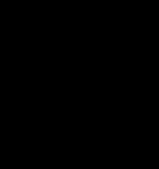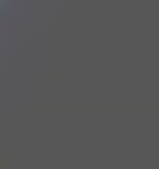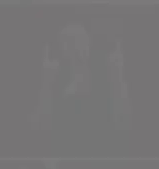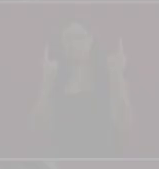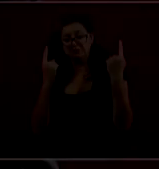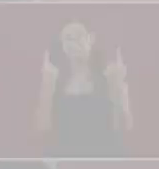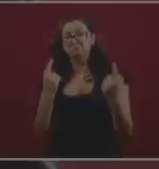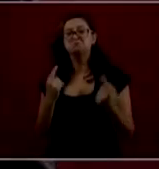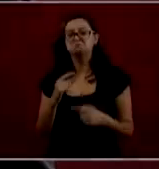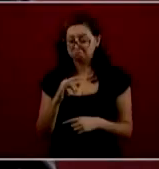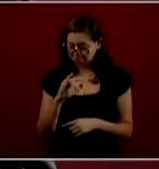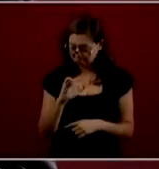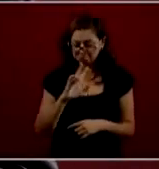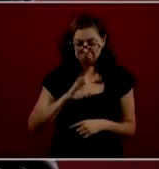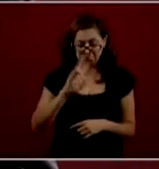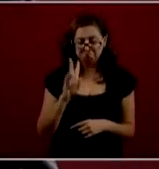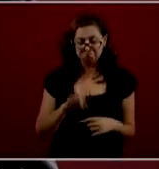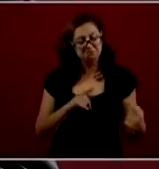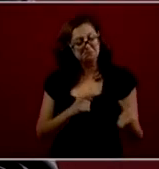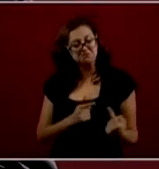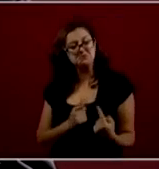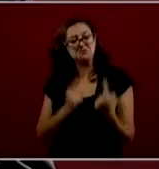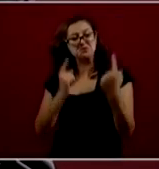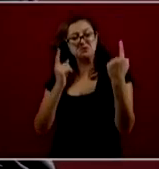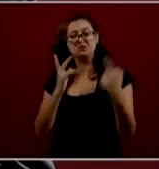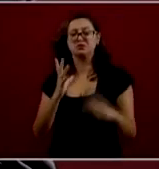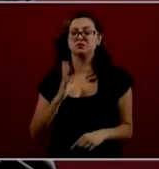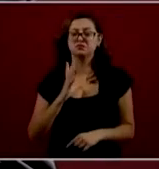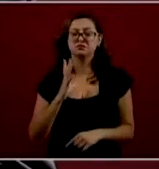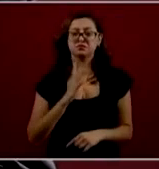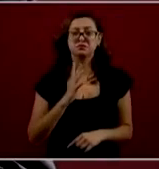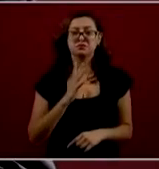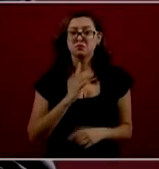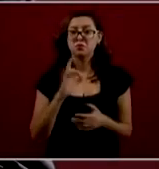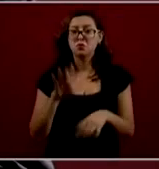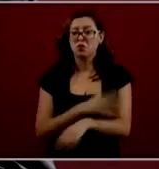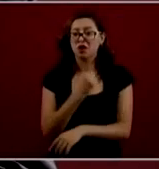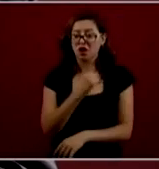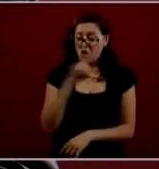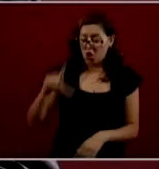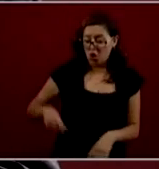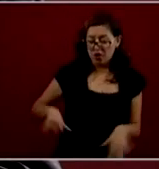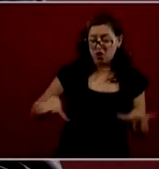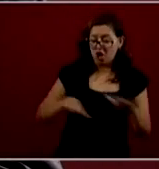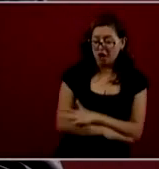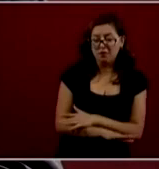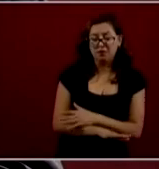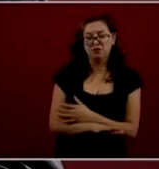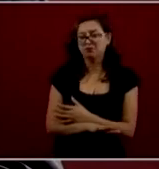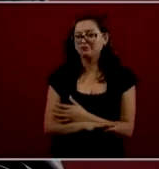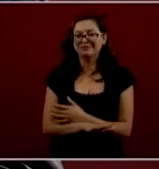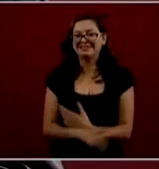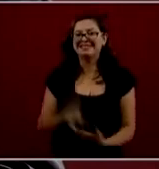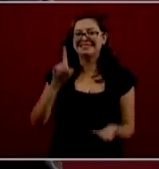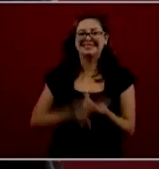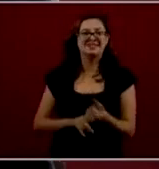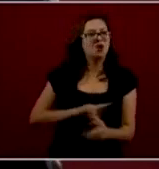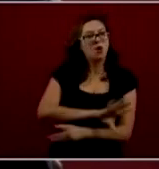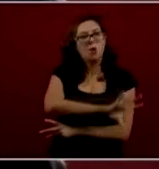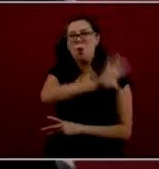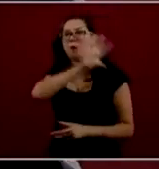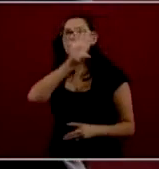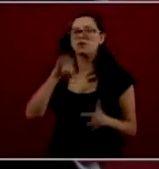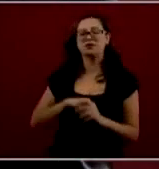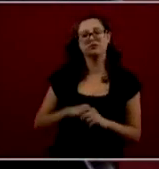y he dicho que no es un simple cambio de gobierno es un cambio de régimen entonces